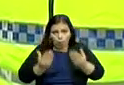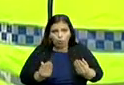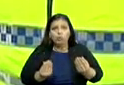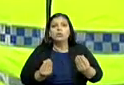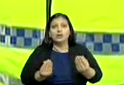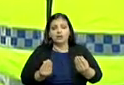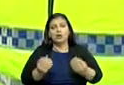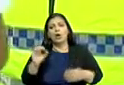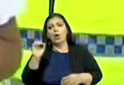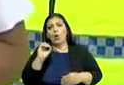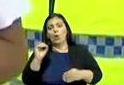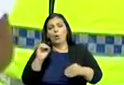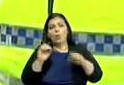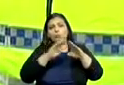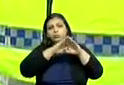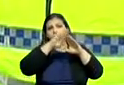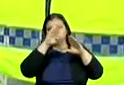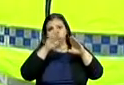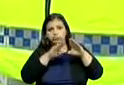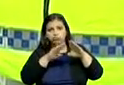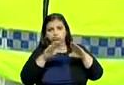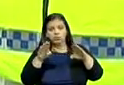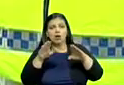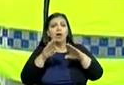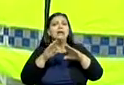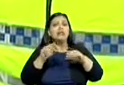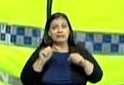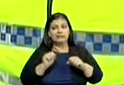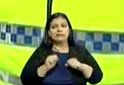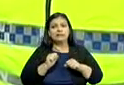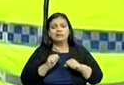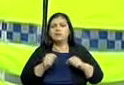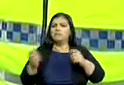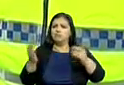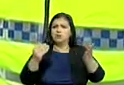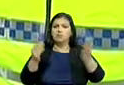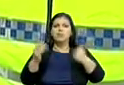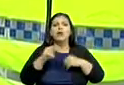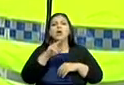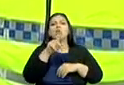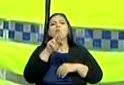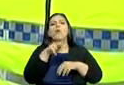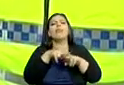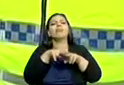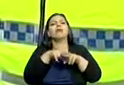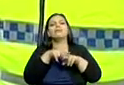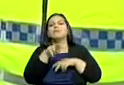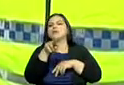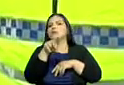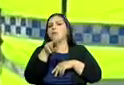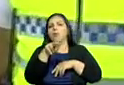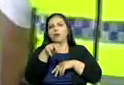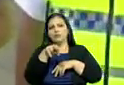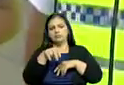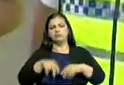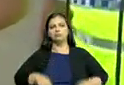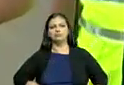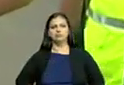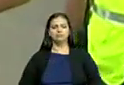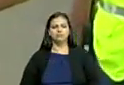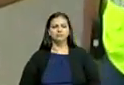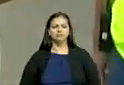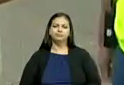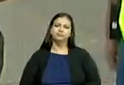y busetas que están así en este servicio lógicamente están las unidades nuestras pues dando esa seguridad a este tipo de vehículos qué medidas va a adoptar la